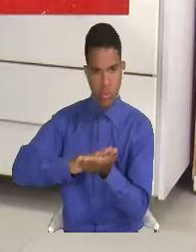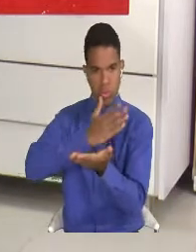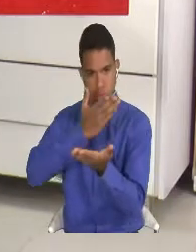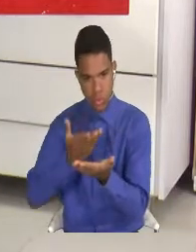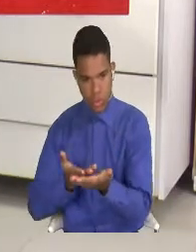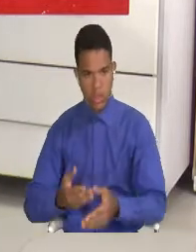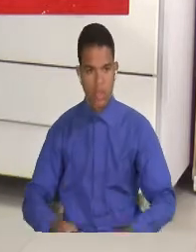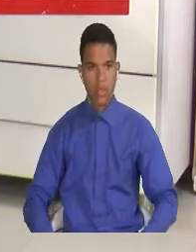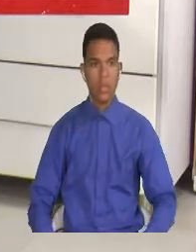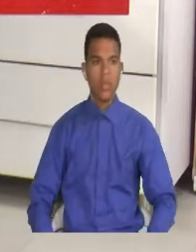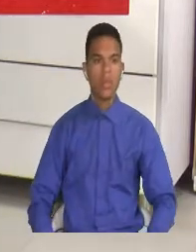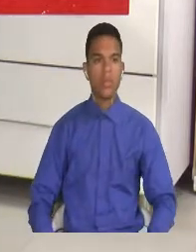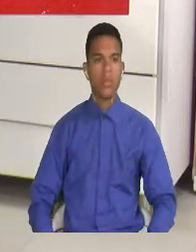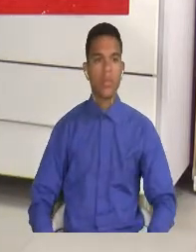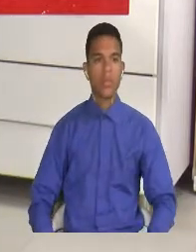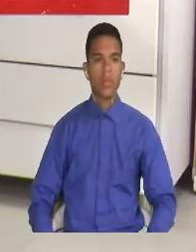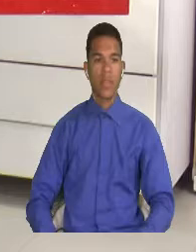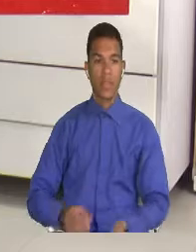voy a bajarle porque pronto